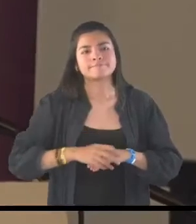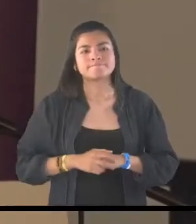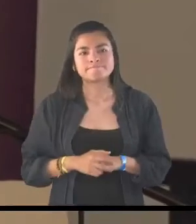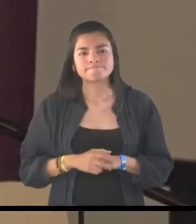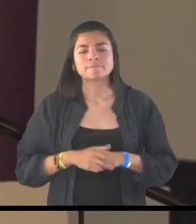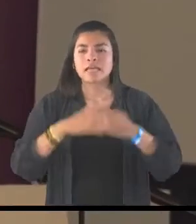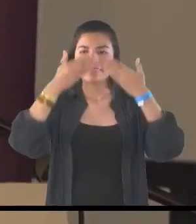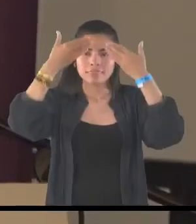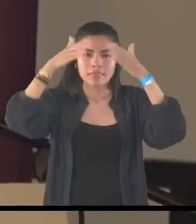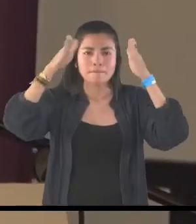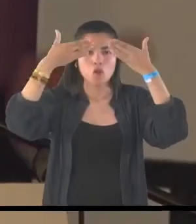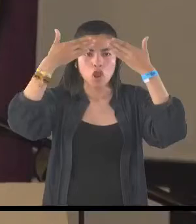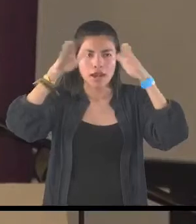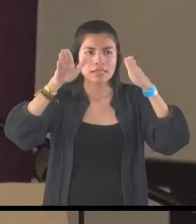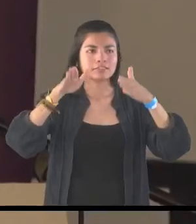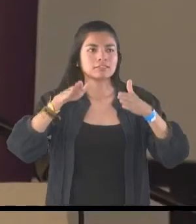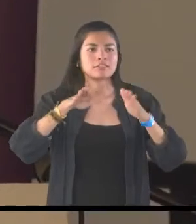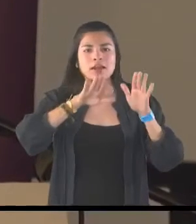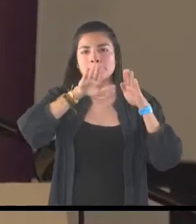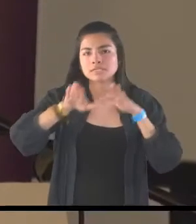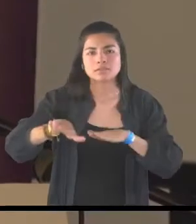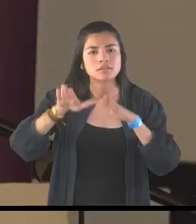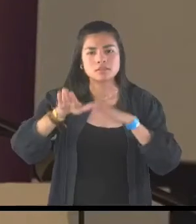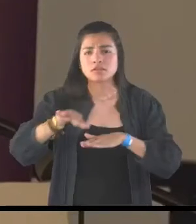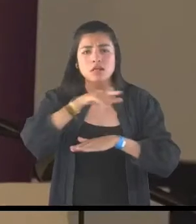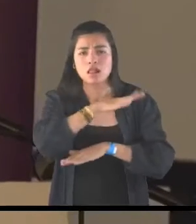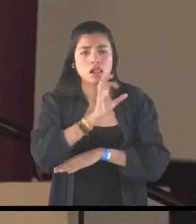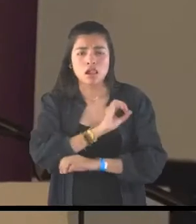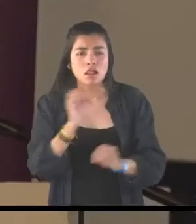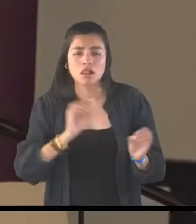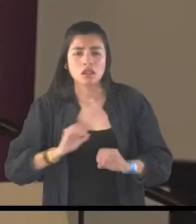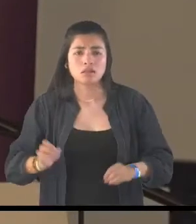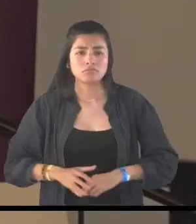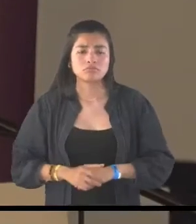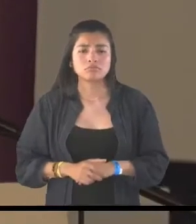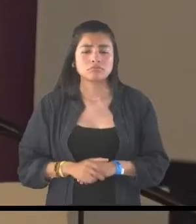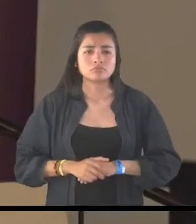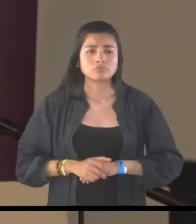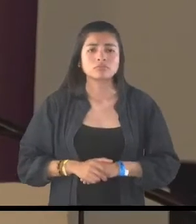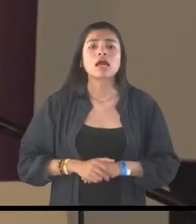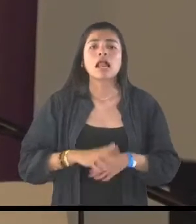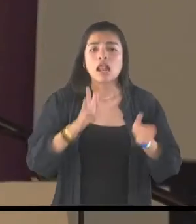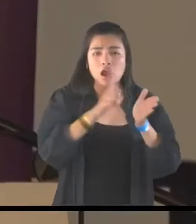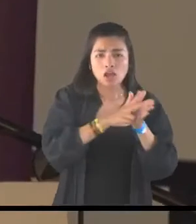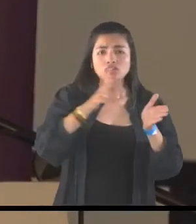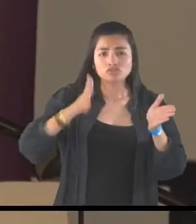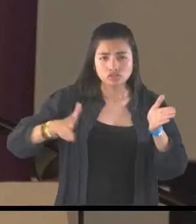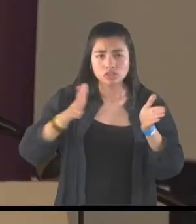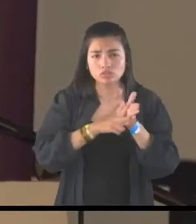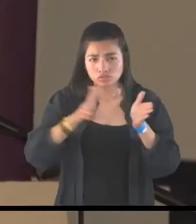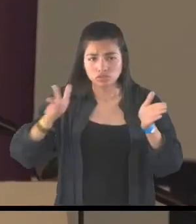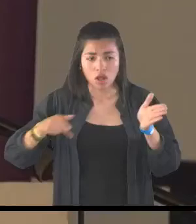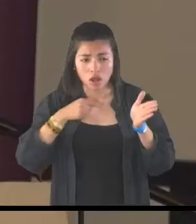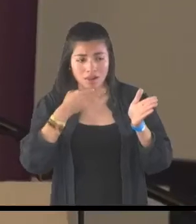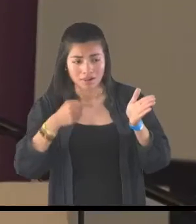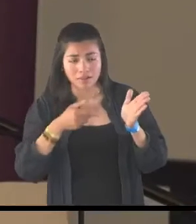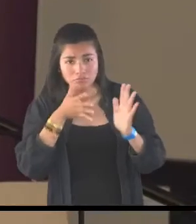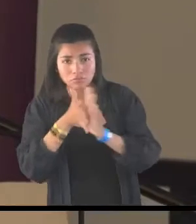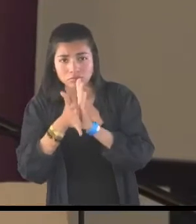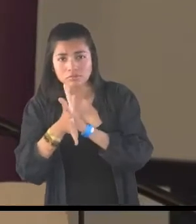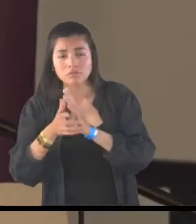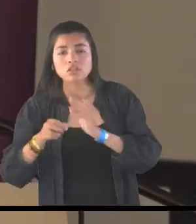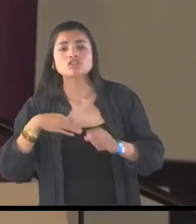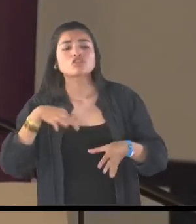la democracia representativa. Ya no los representan a ustedes, que es lo que dice la Constitución. Yo voto por un representante o un senador que